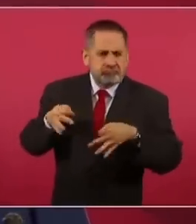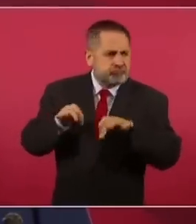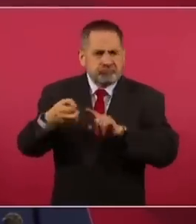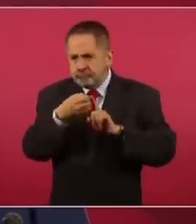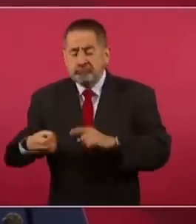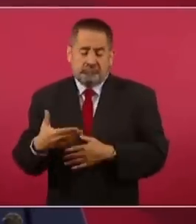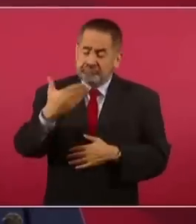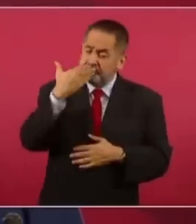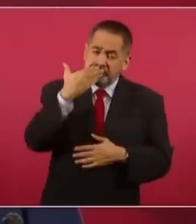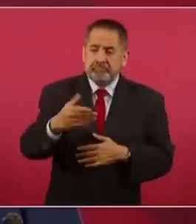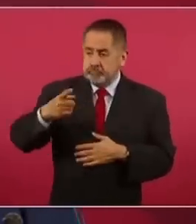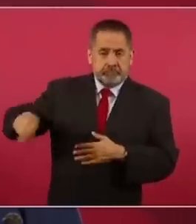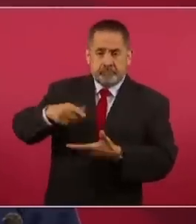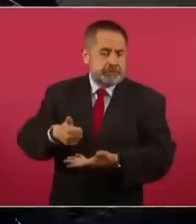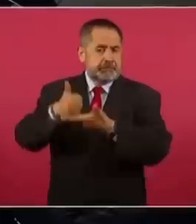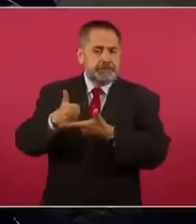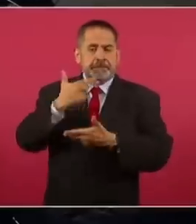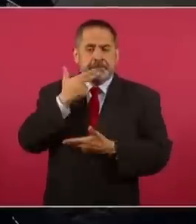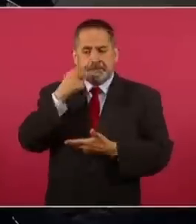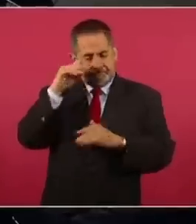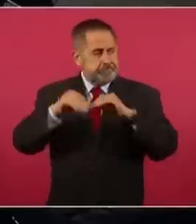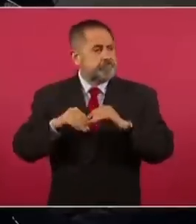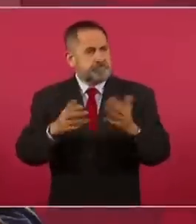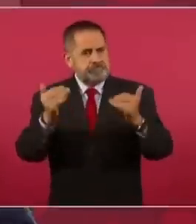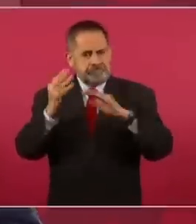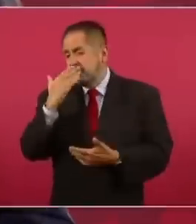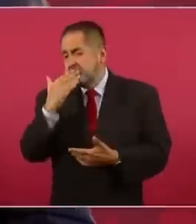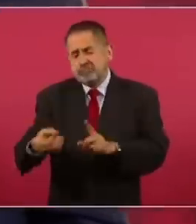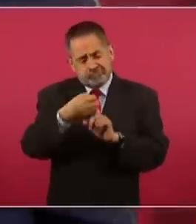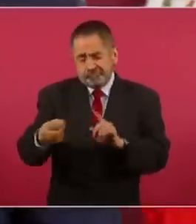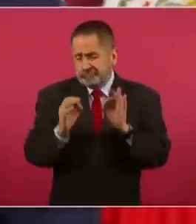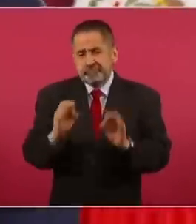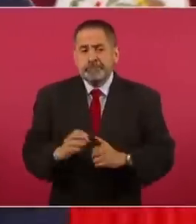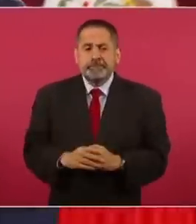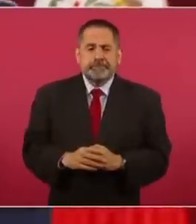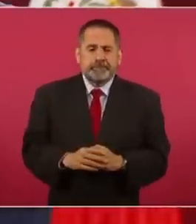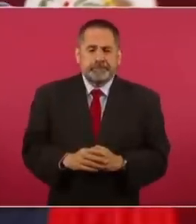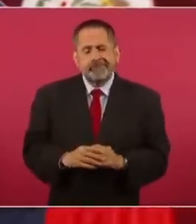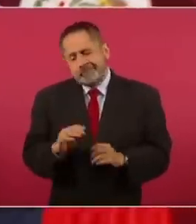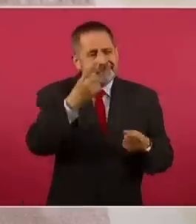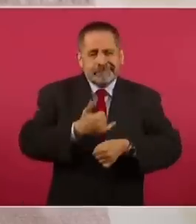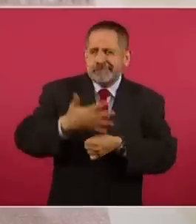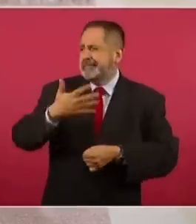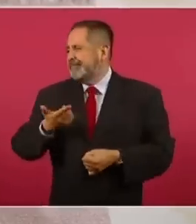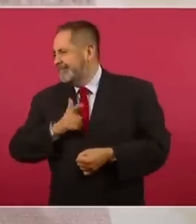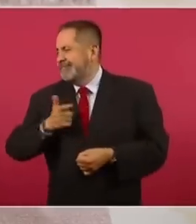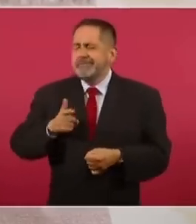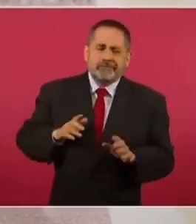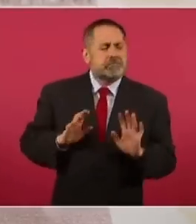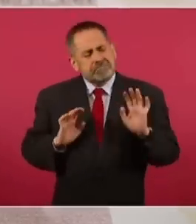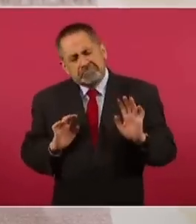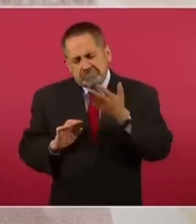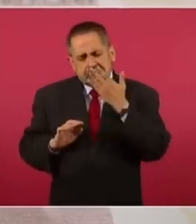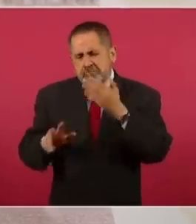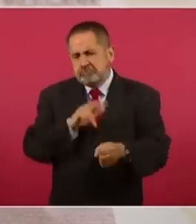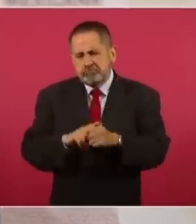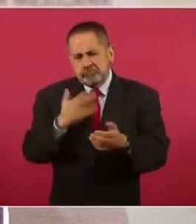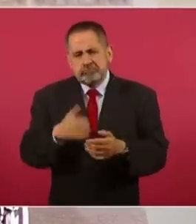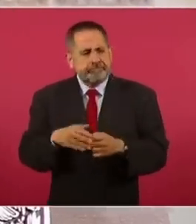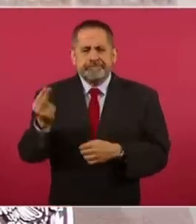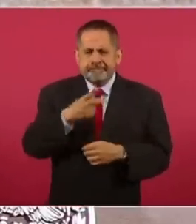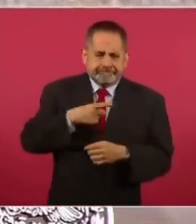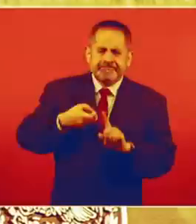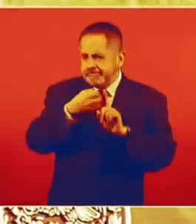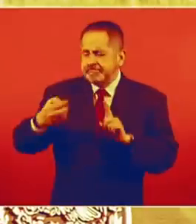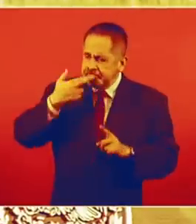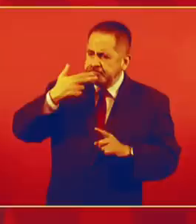que ayudaron para la celebración de las elecciones. Hay desde luego inconformidad, hay que mejorar cada vez más